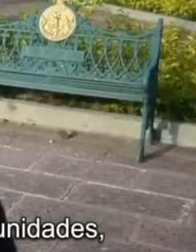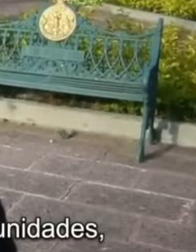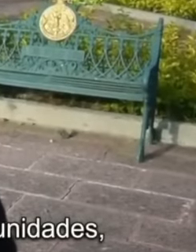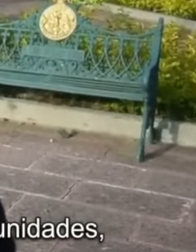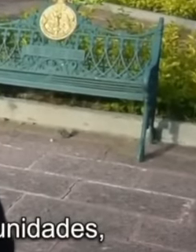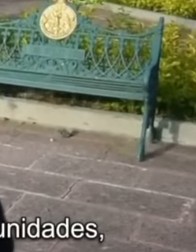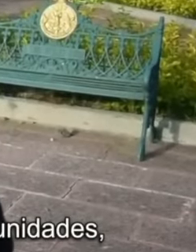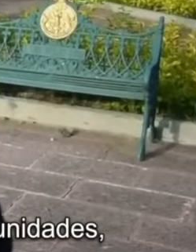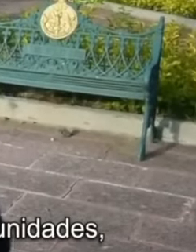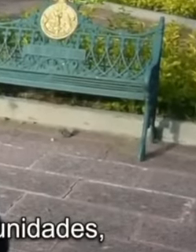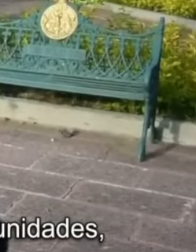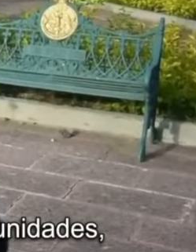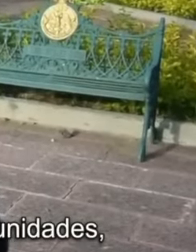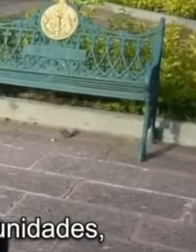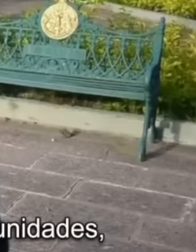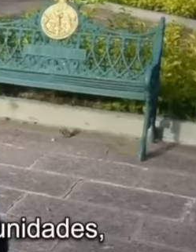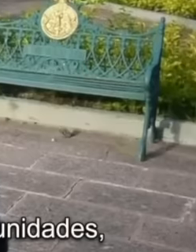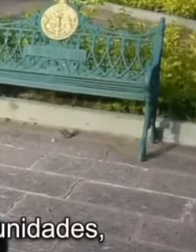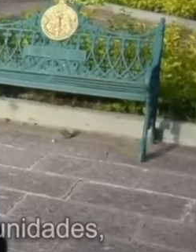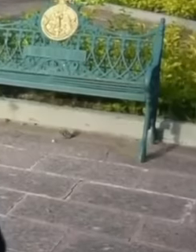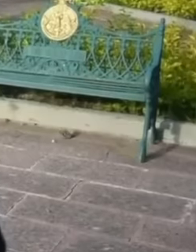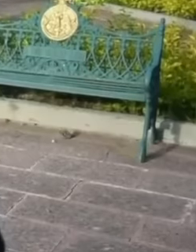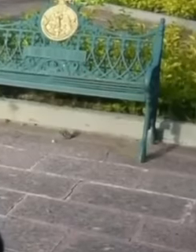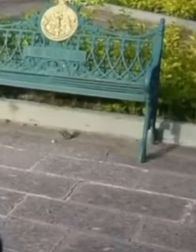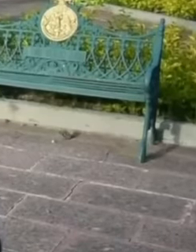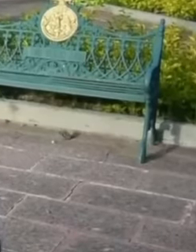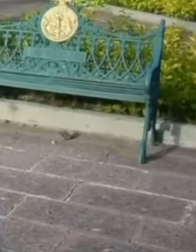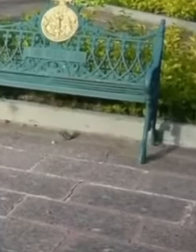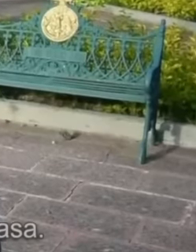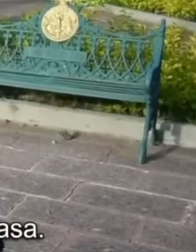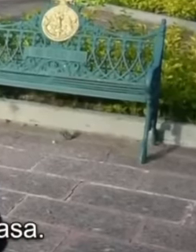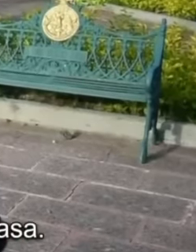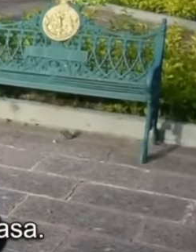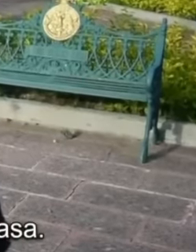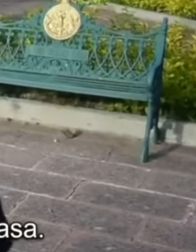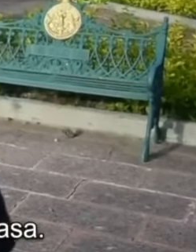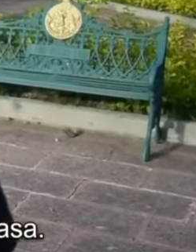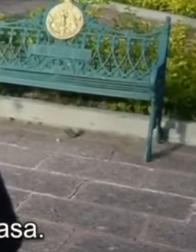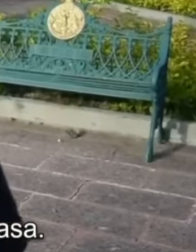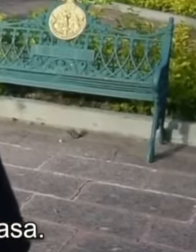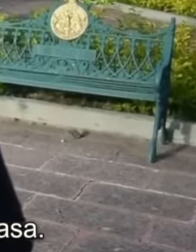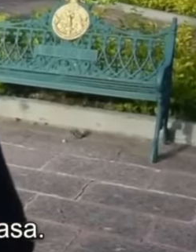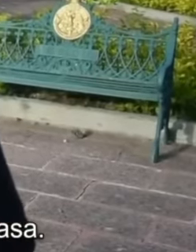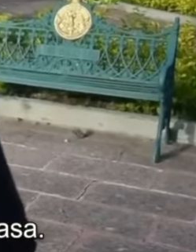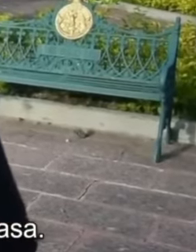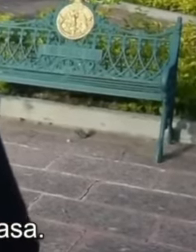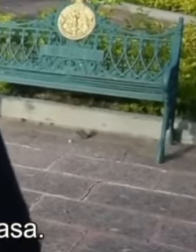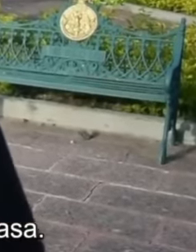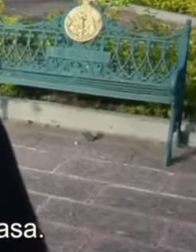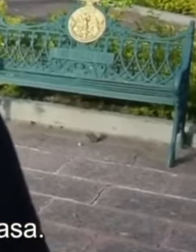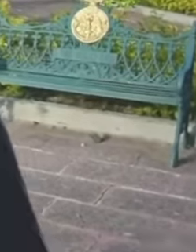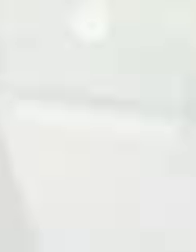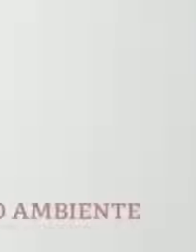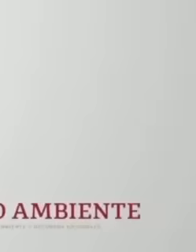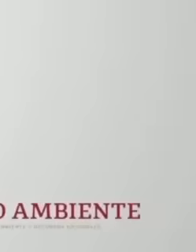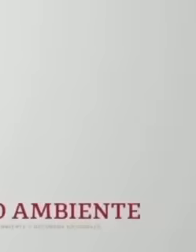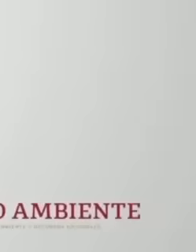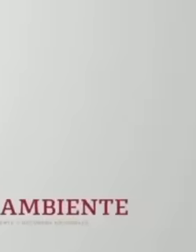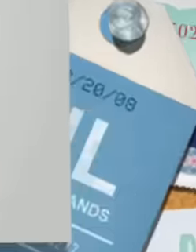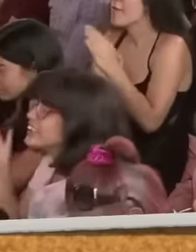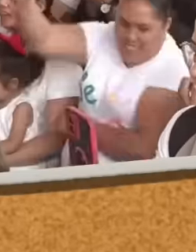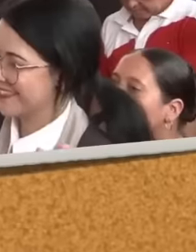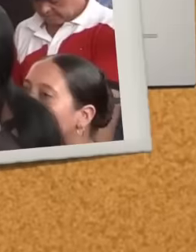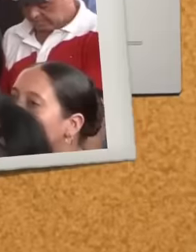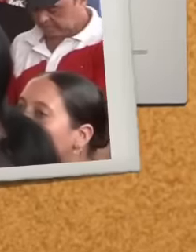usted, tomados de la mano, gobierno y comunidades, se salvaron estos pueblos. Gracias, señor presidente. Sabe que esta es su casa.